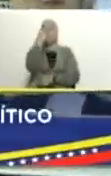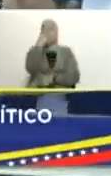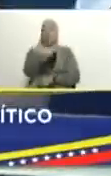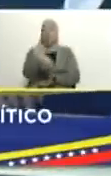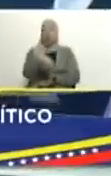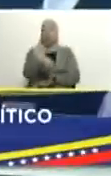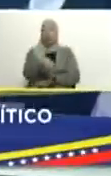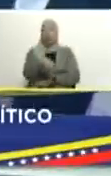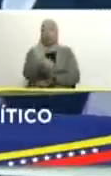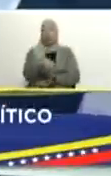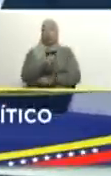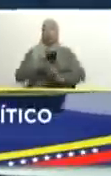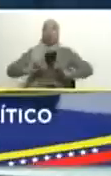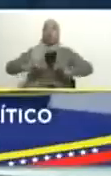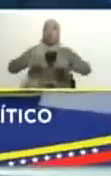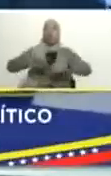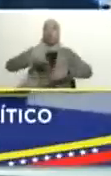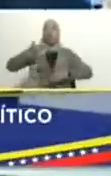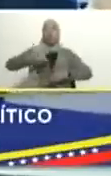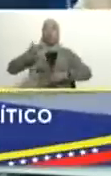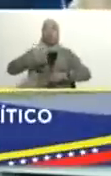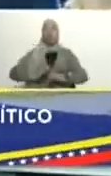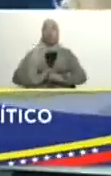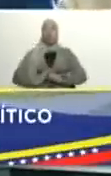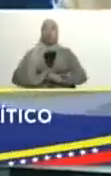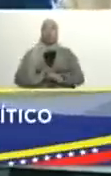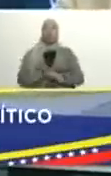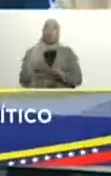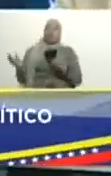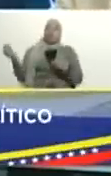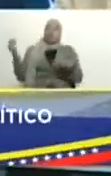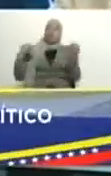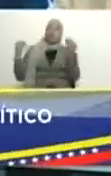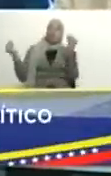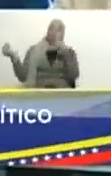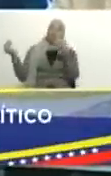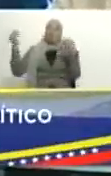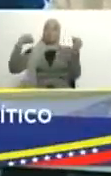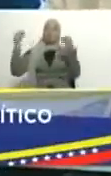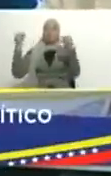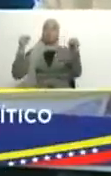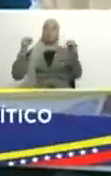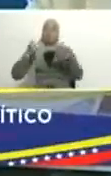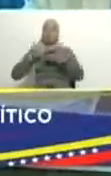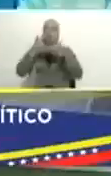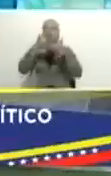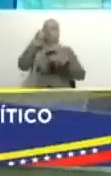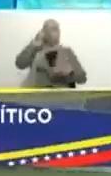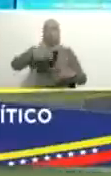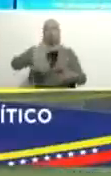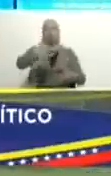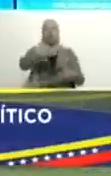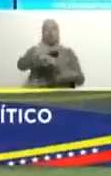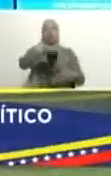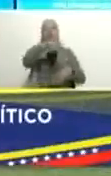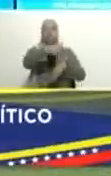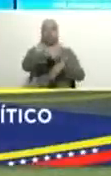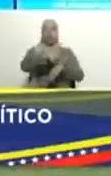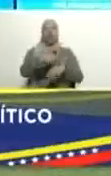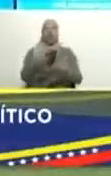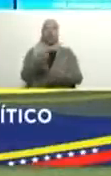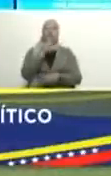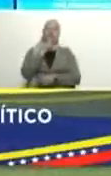Inminente es su lanzamiento para hacer más, mucho más, por nuestro pueblo en este tiempo, en esta